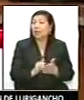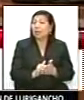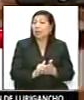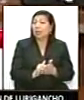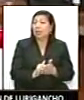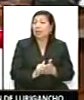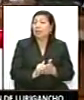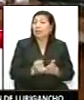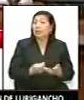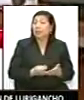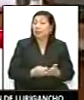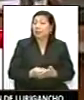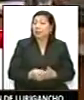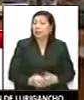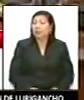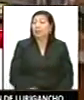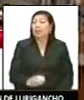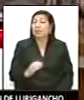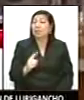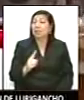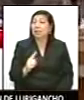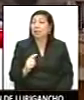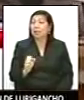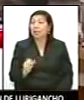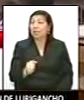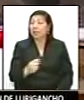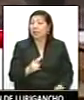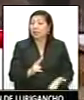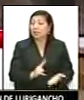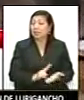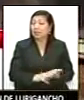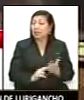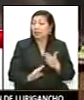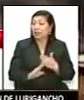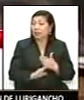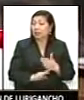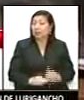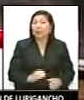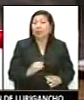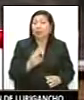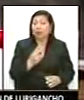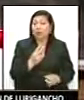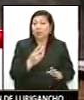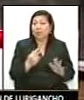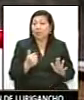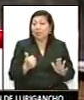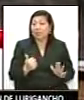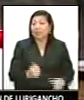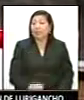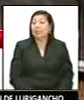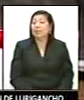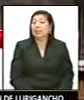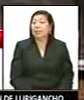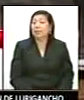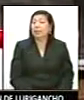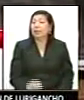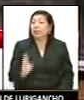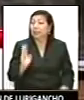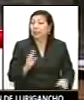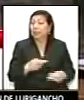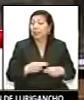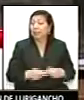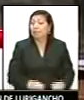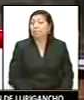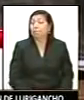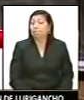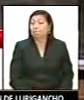que la liquidación de CTS, de los trabajadores de salud, bajo el régimen 276, debe comprender la bonificación de productividad,